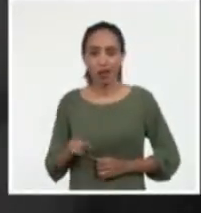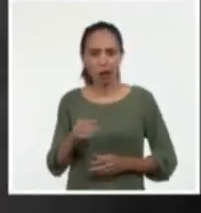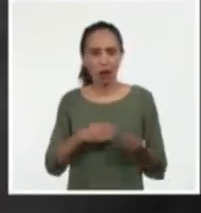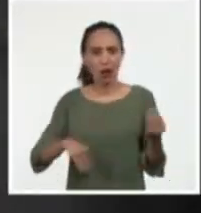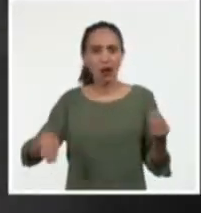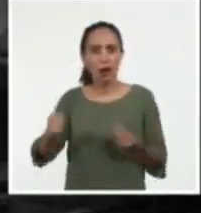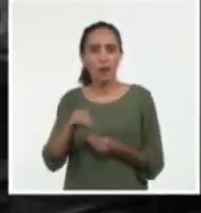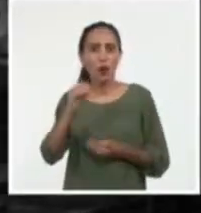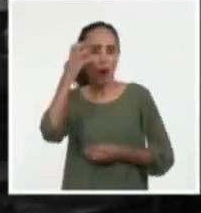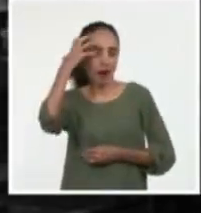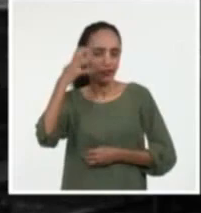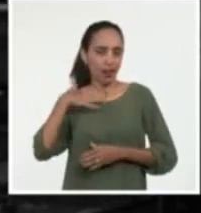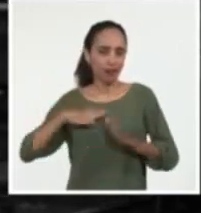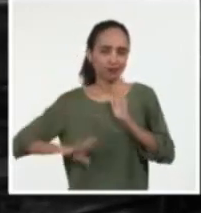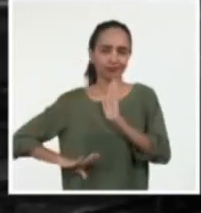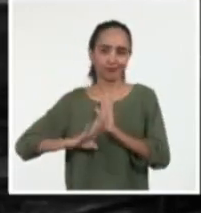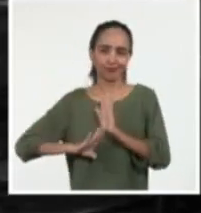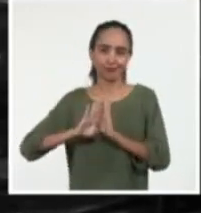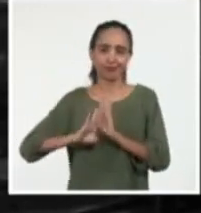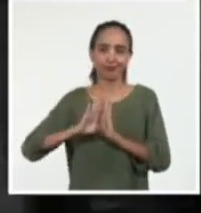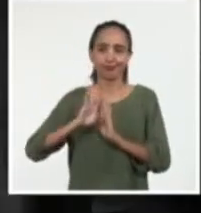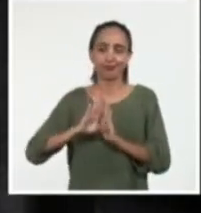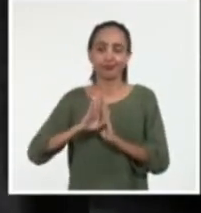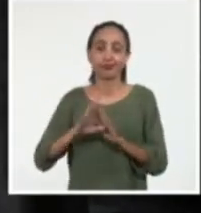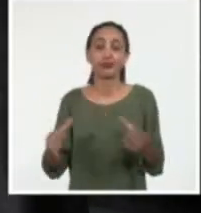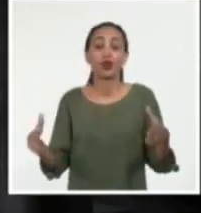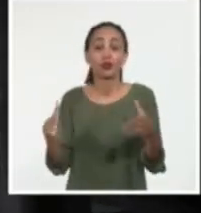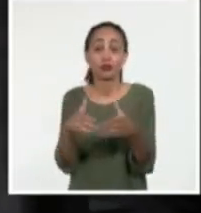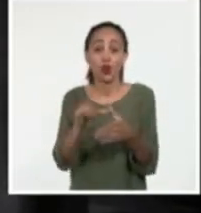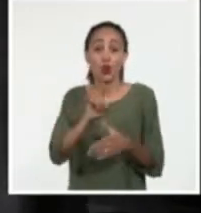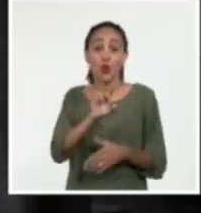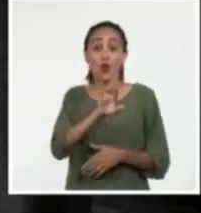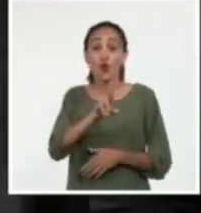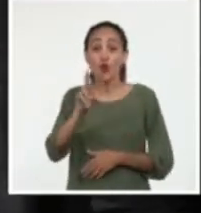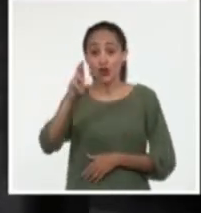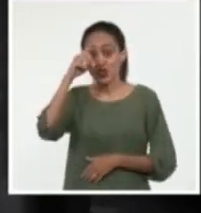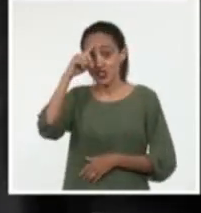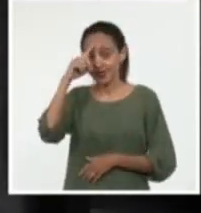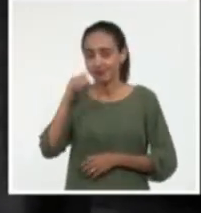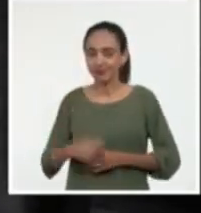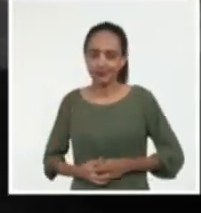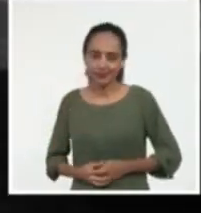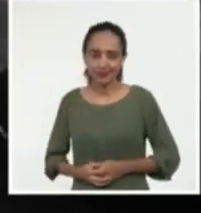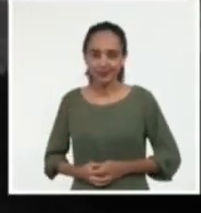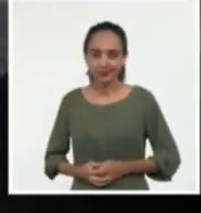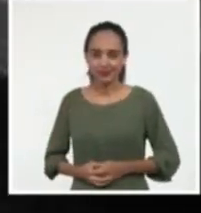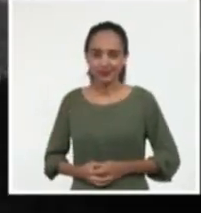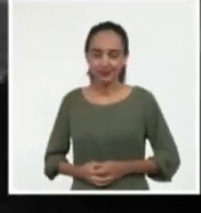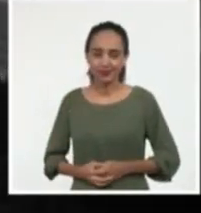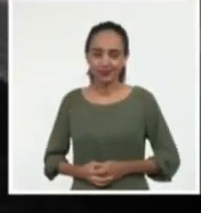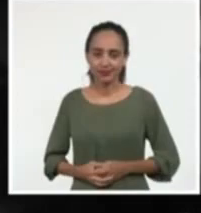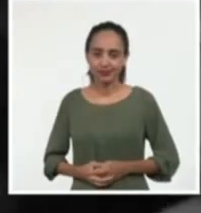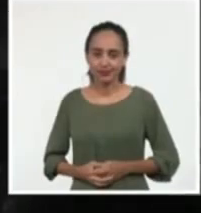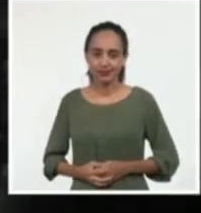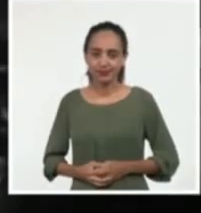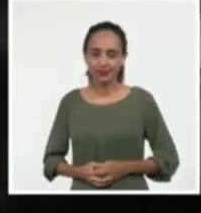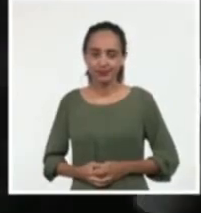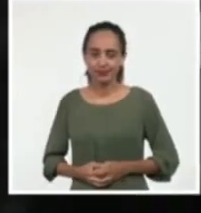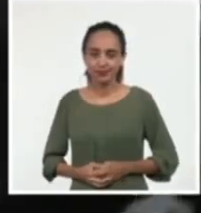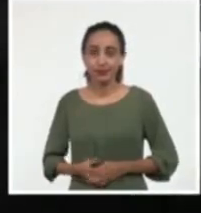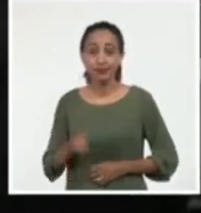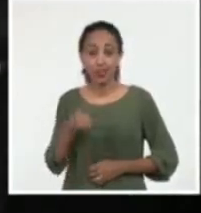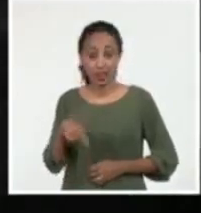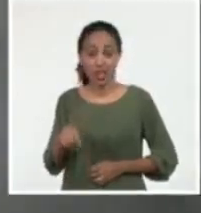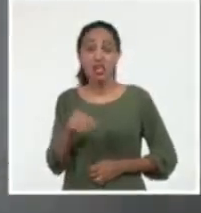Estado desarrollado, la Unión de Repúblicas Socialistas Soviéticas, URSS. Capaz